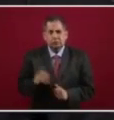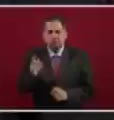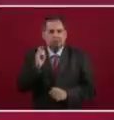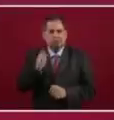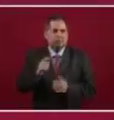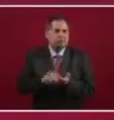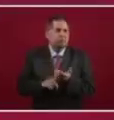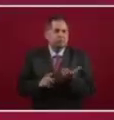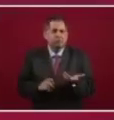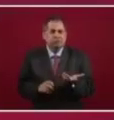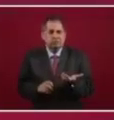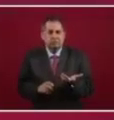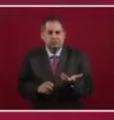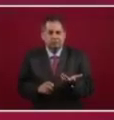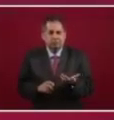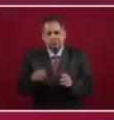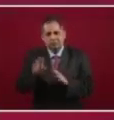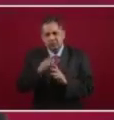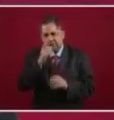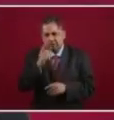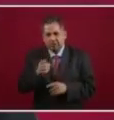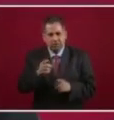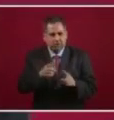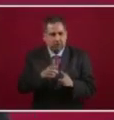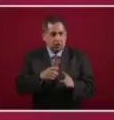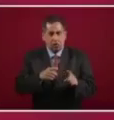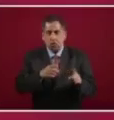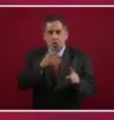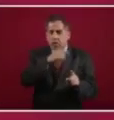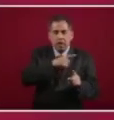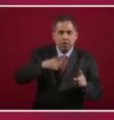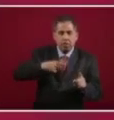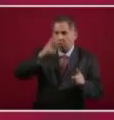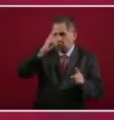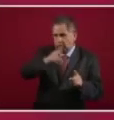aplicar aquello de prohibido prohibir.